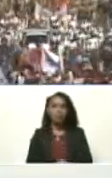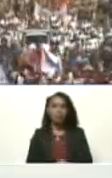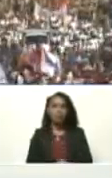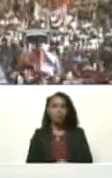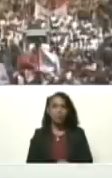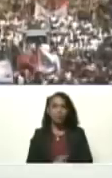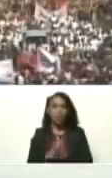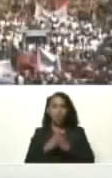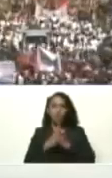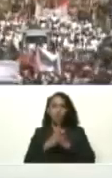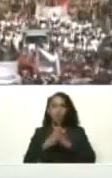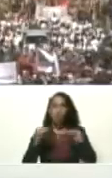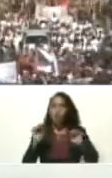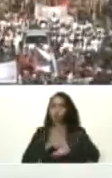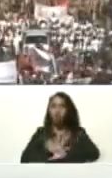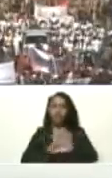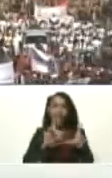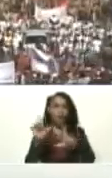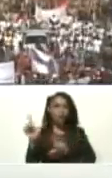Todo está dicho.